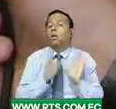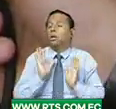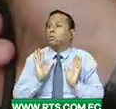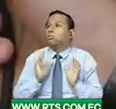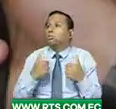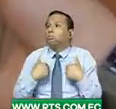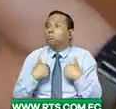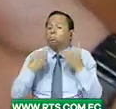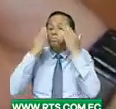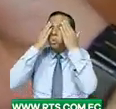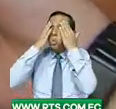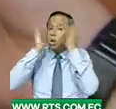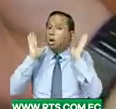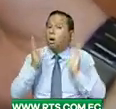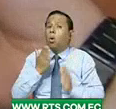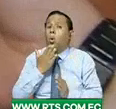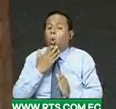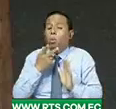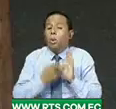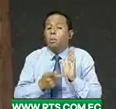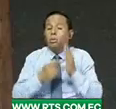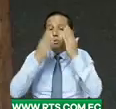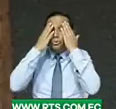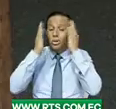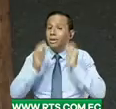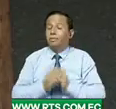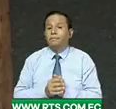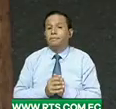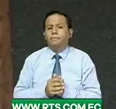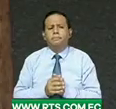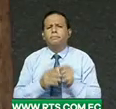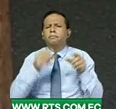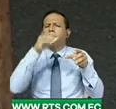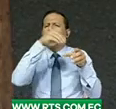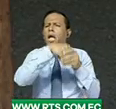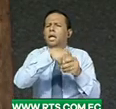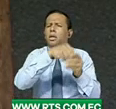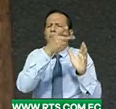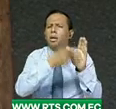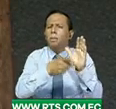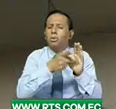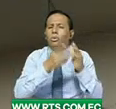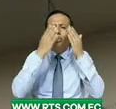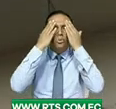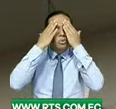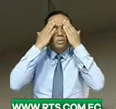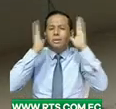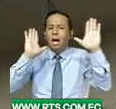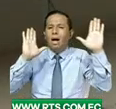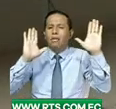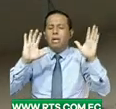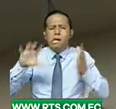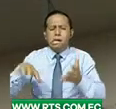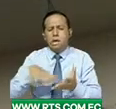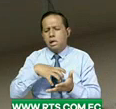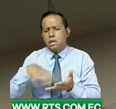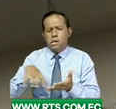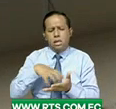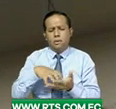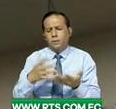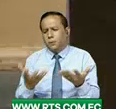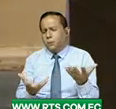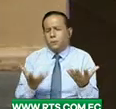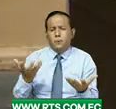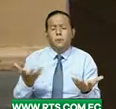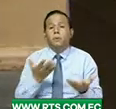sé más allá de cómo fue el hecho. No saben lo que ocurrió en el lugar. Aún hay más dudas que respuestas en el